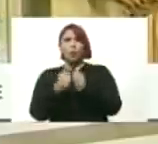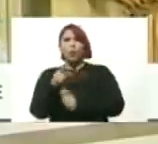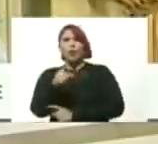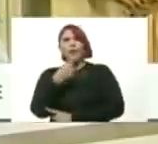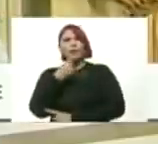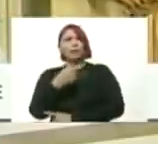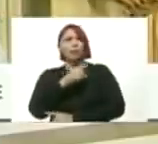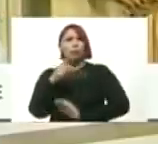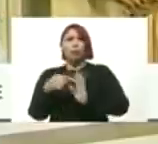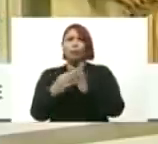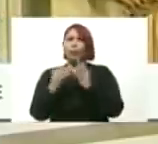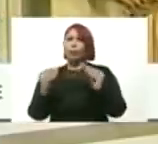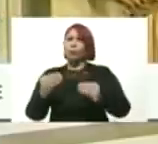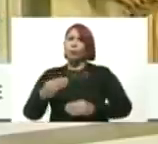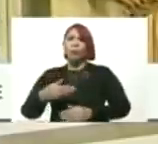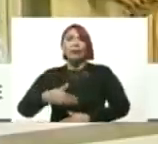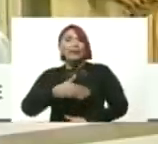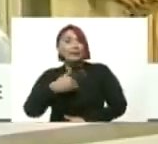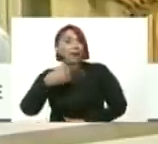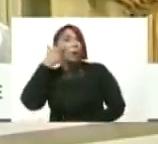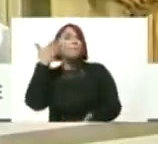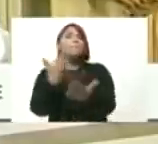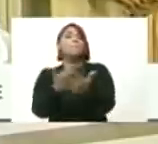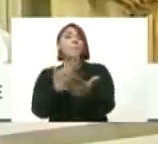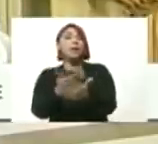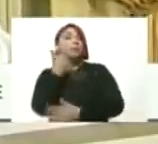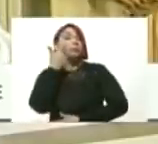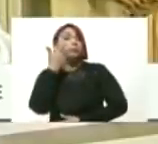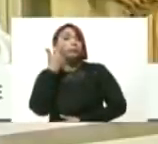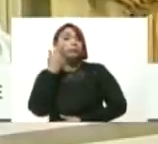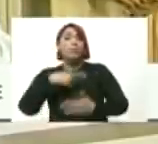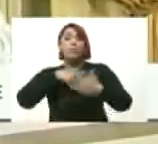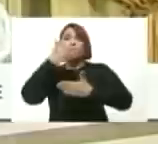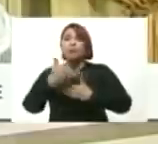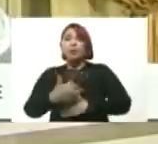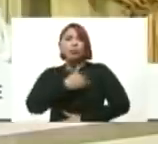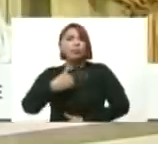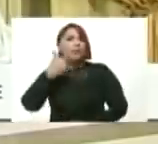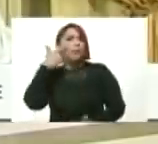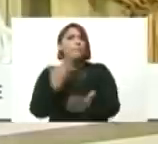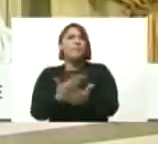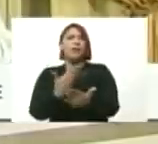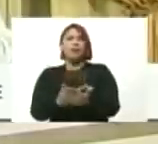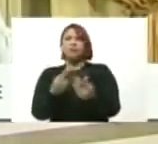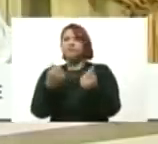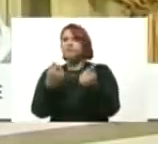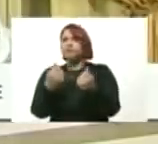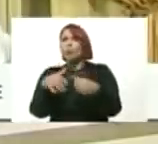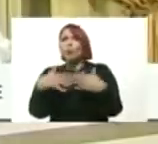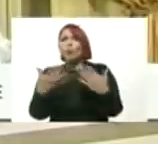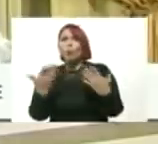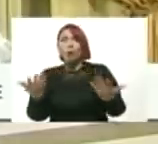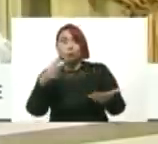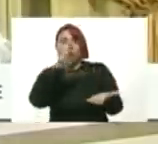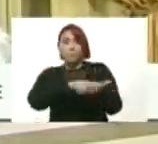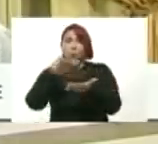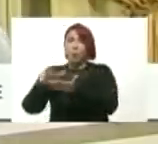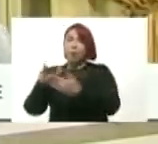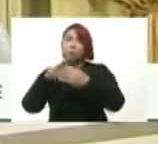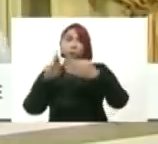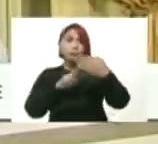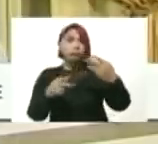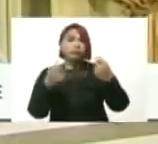vamos a construir quiero verlo quiero ver el proyecto cuánto nos cuesta aprobar los recursos